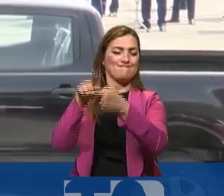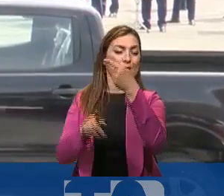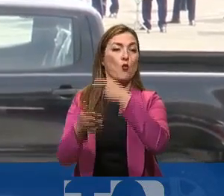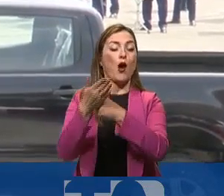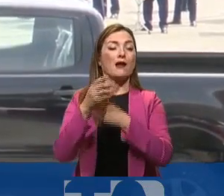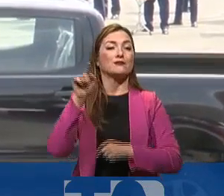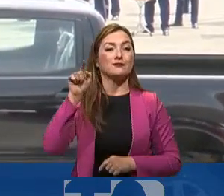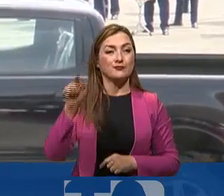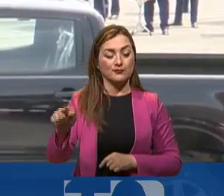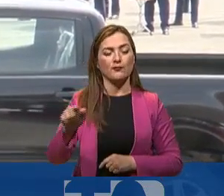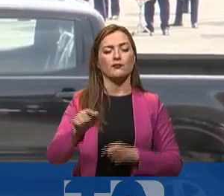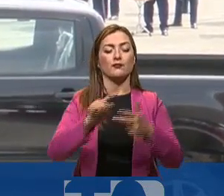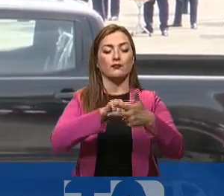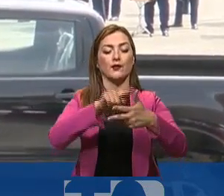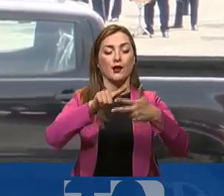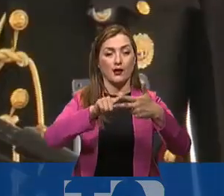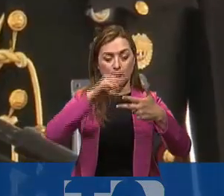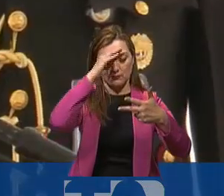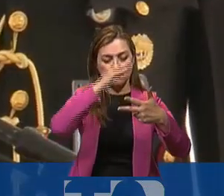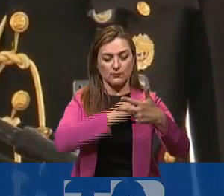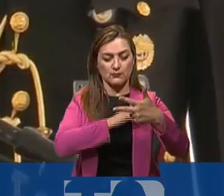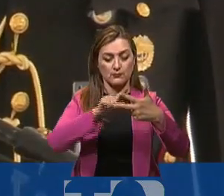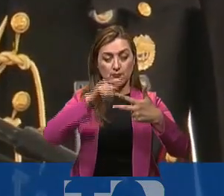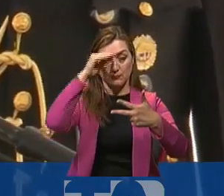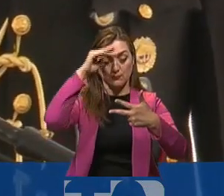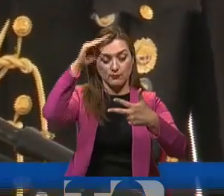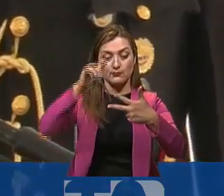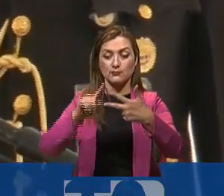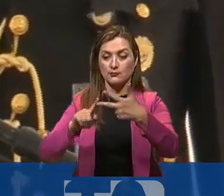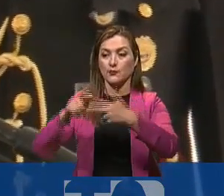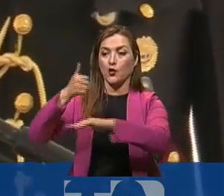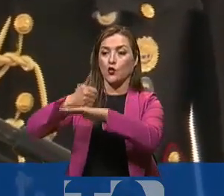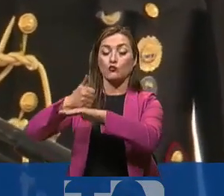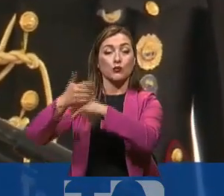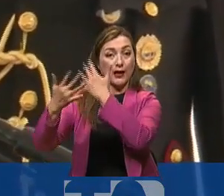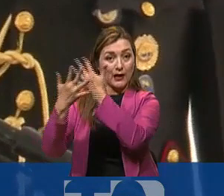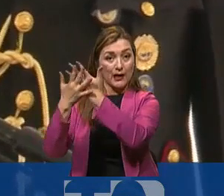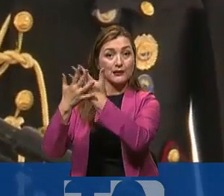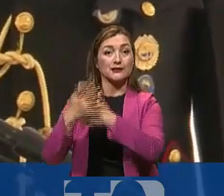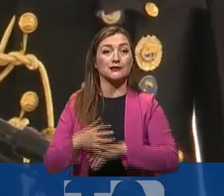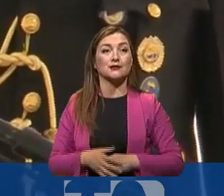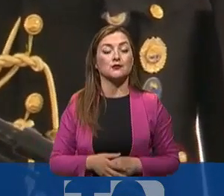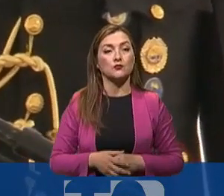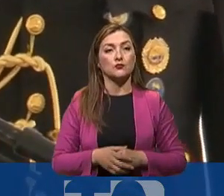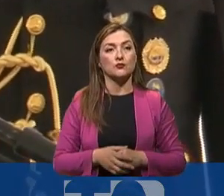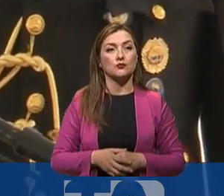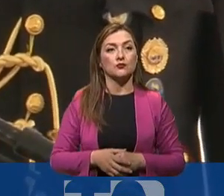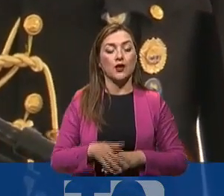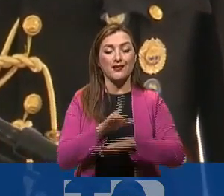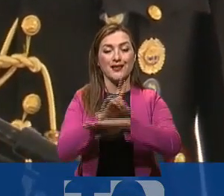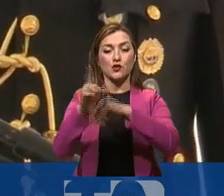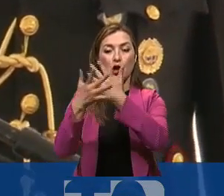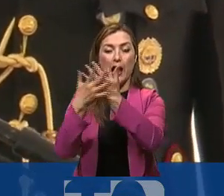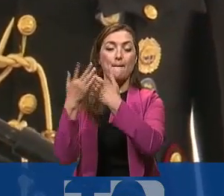SNAI. Debemos proteger a nuestros directores de los centros